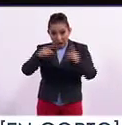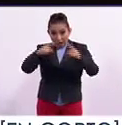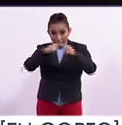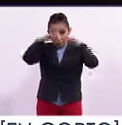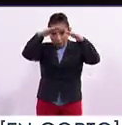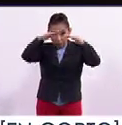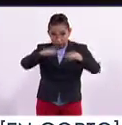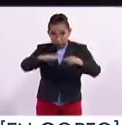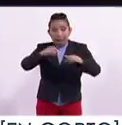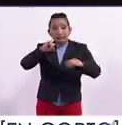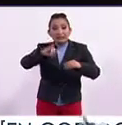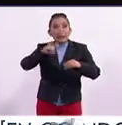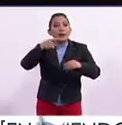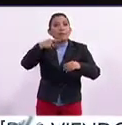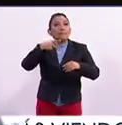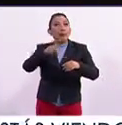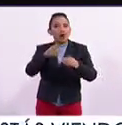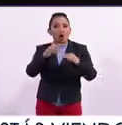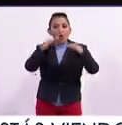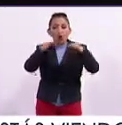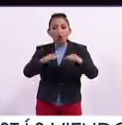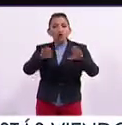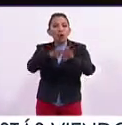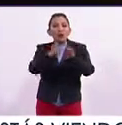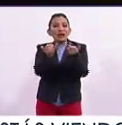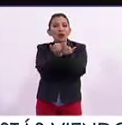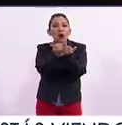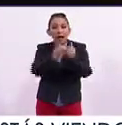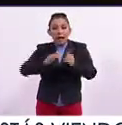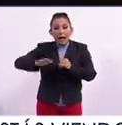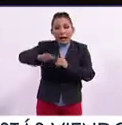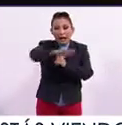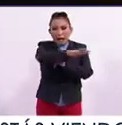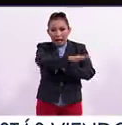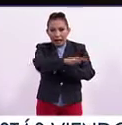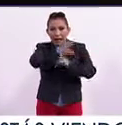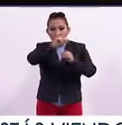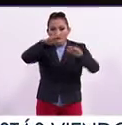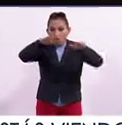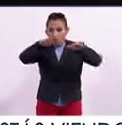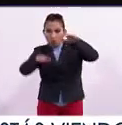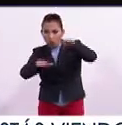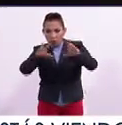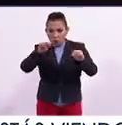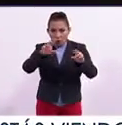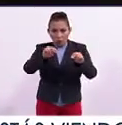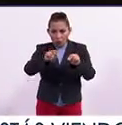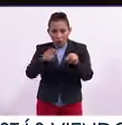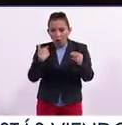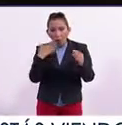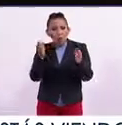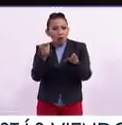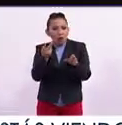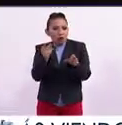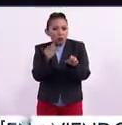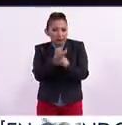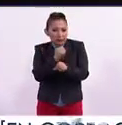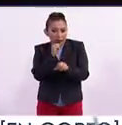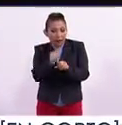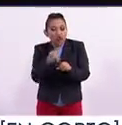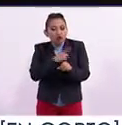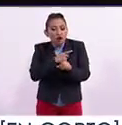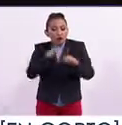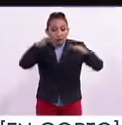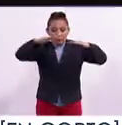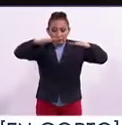hunde más que nada como toda una unidad, ¿no? O sea, no le sucede gran cosa, excepto que hay que quitar